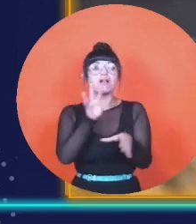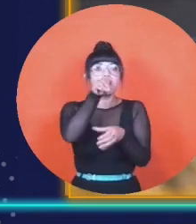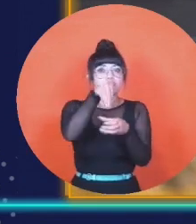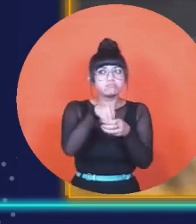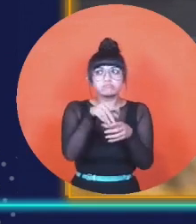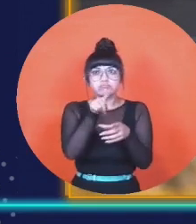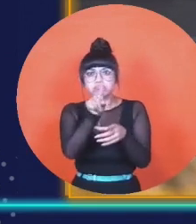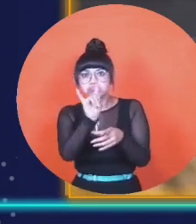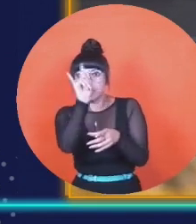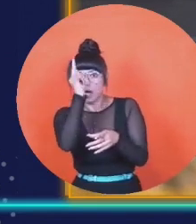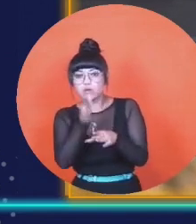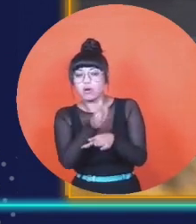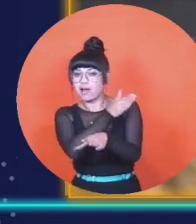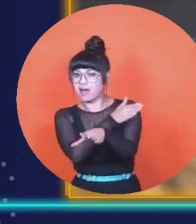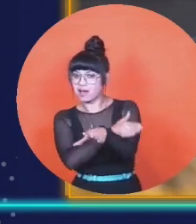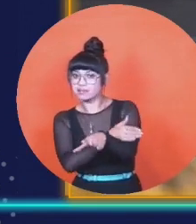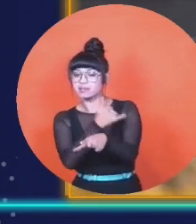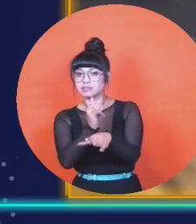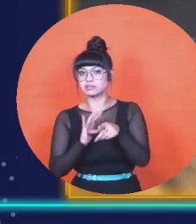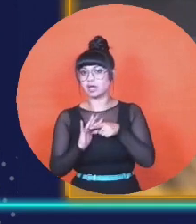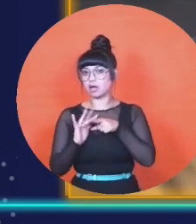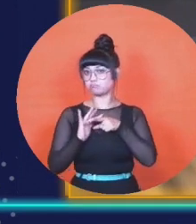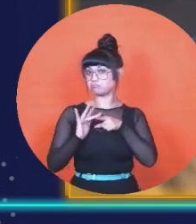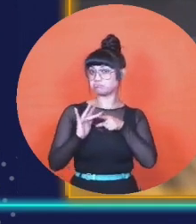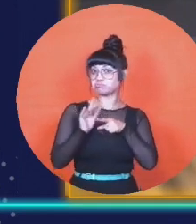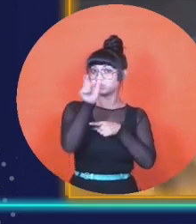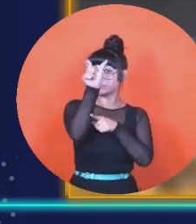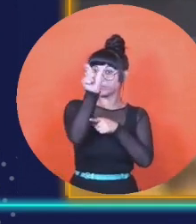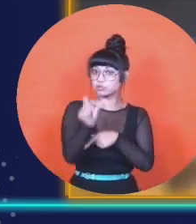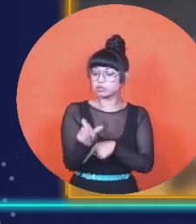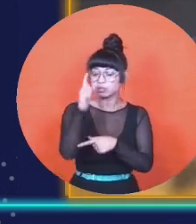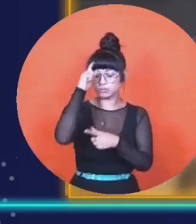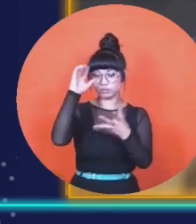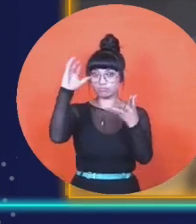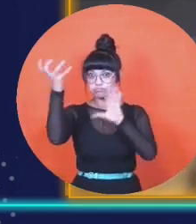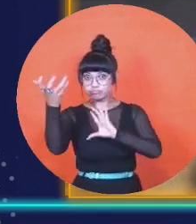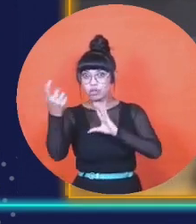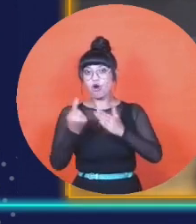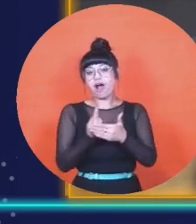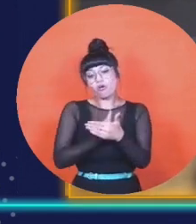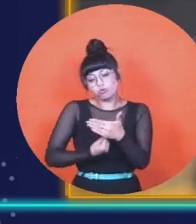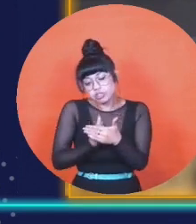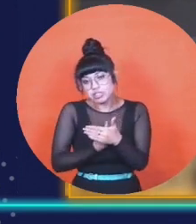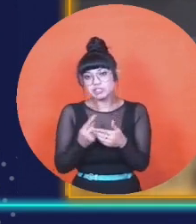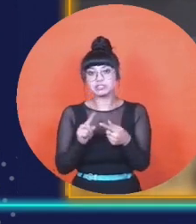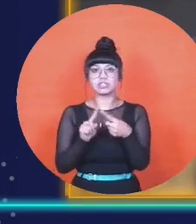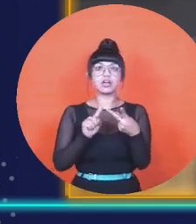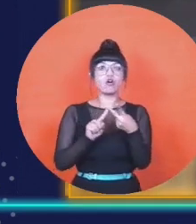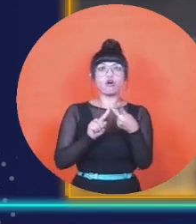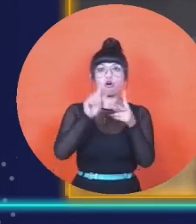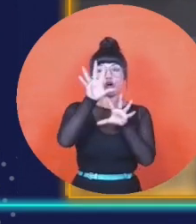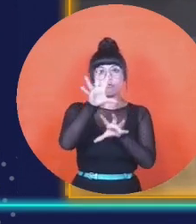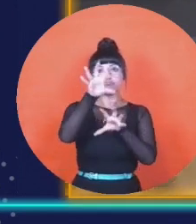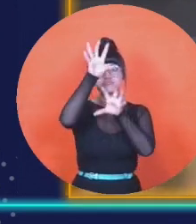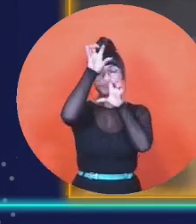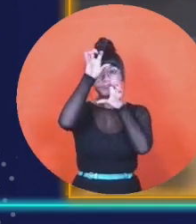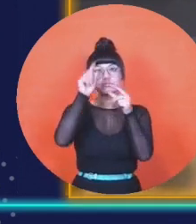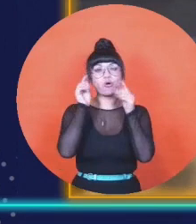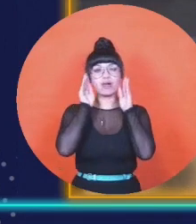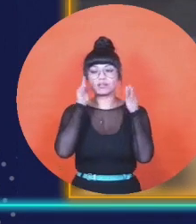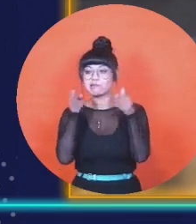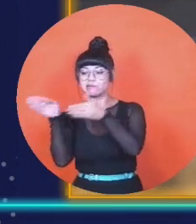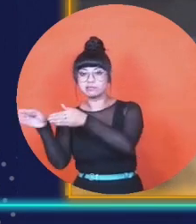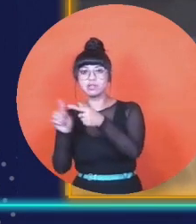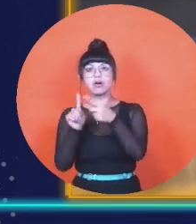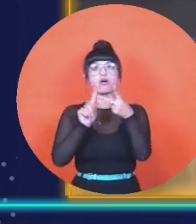¿alguna vez han tenido la oportunidad de trabajar con personas autistas, con trastorno de déficit de atención o por lo